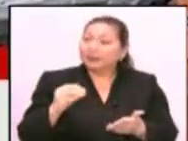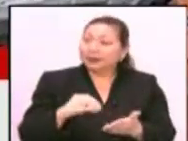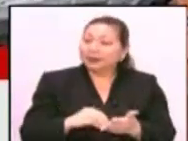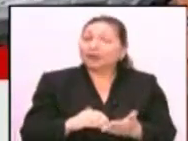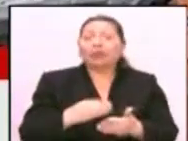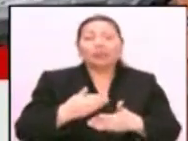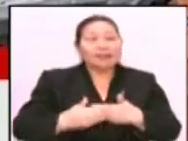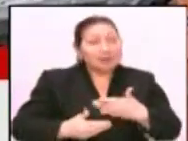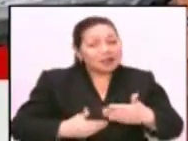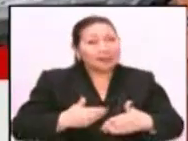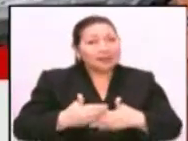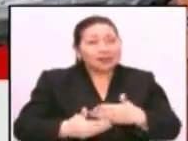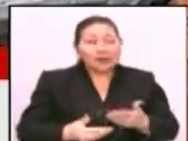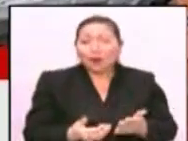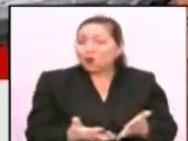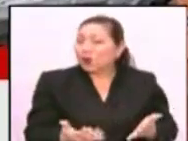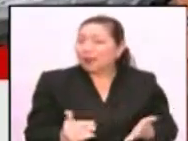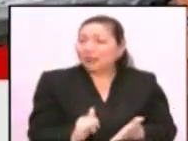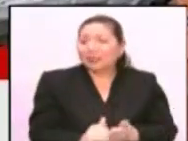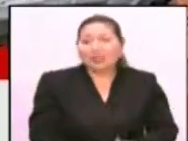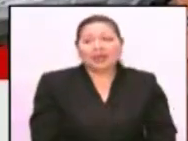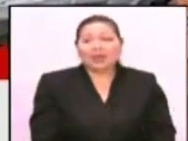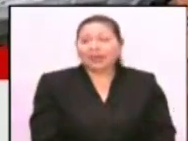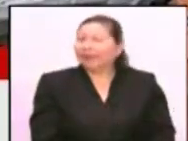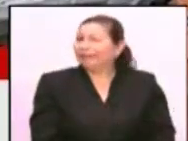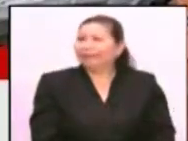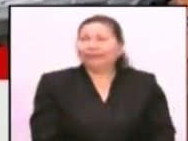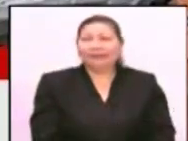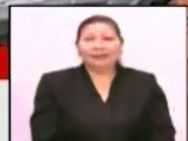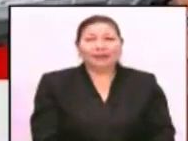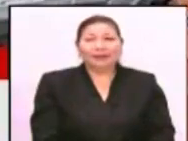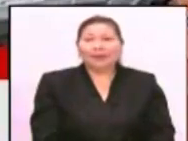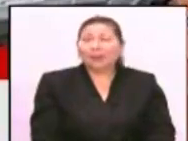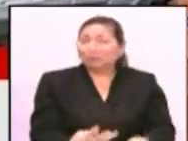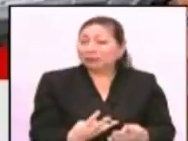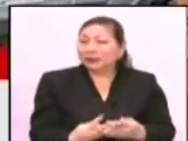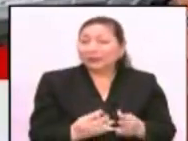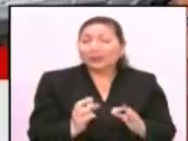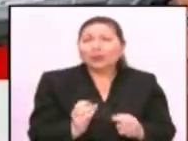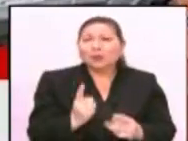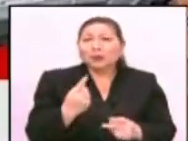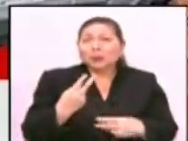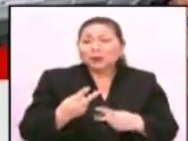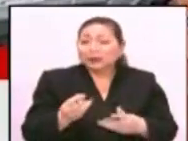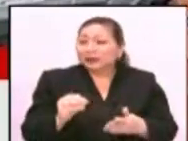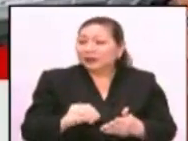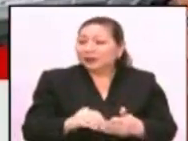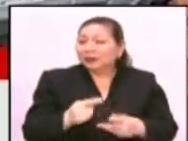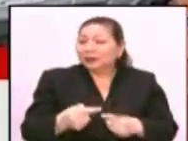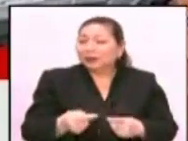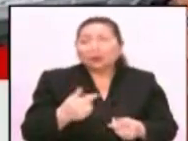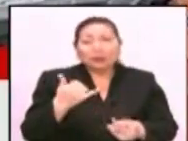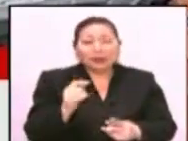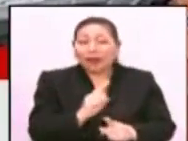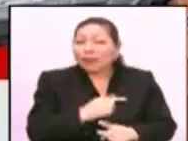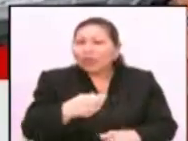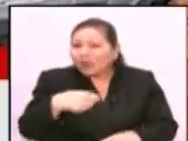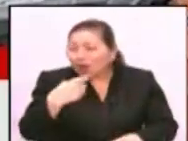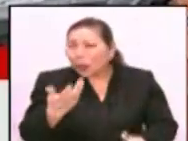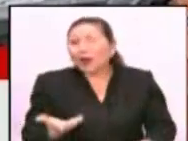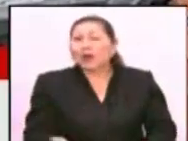intentando día tras día ingresar. No hay día, presidente, no hay día en los 69 penales que una visita no quiere ingresar un celular,